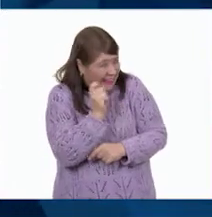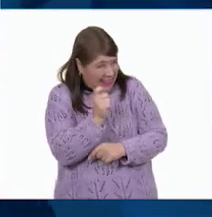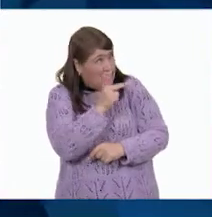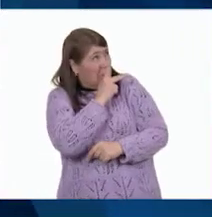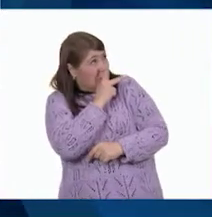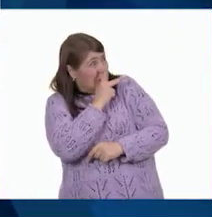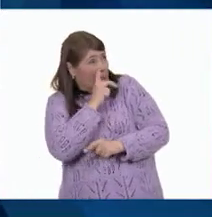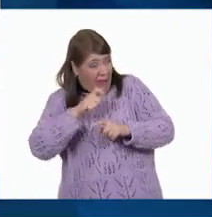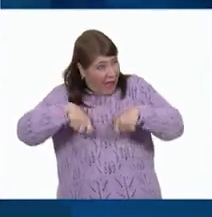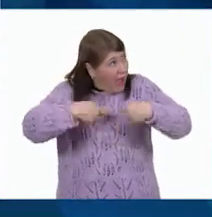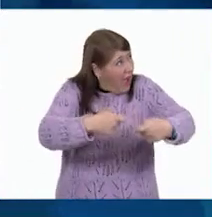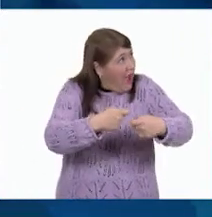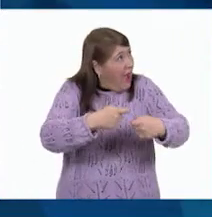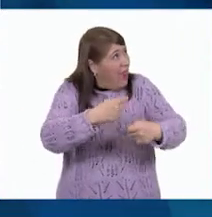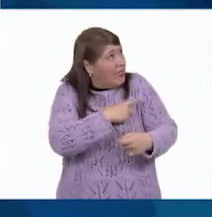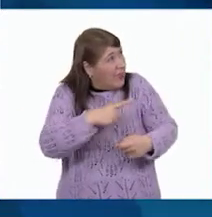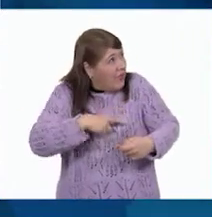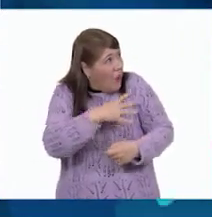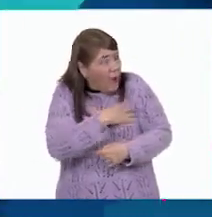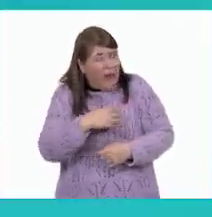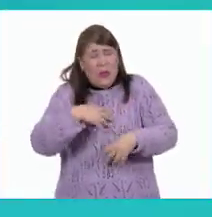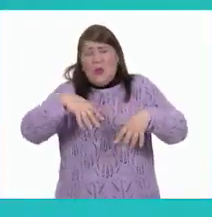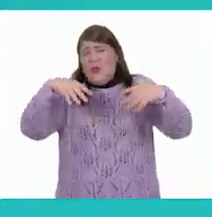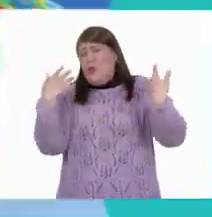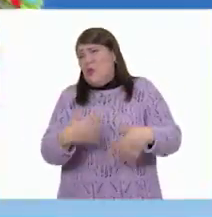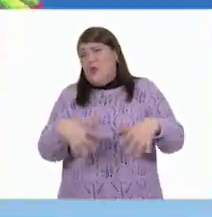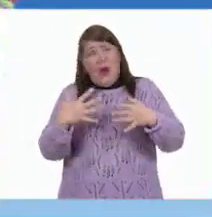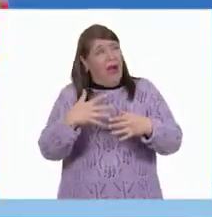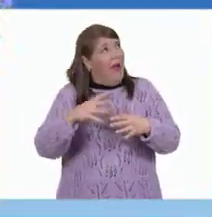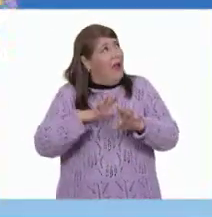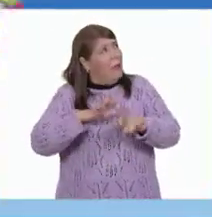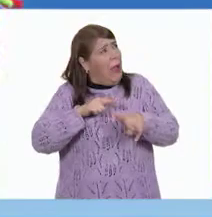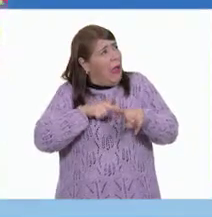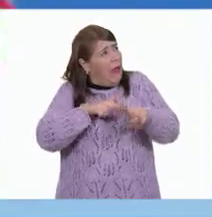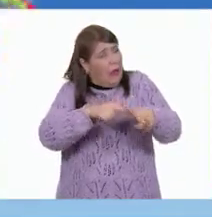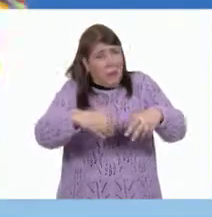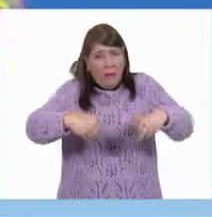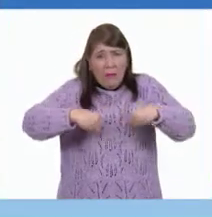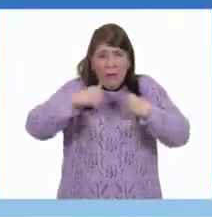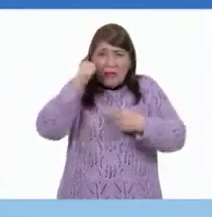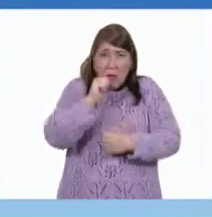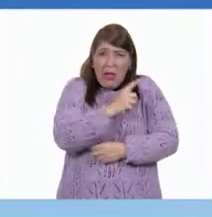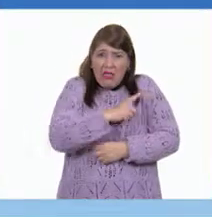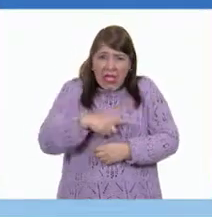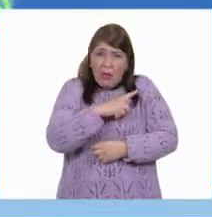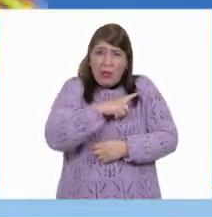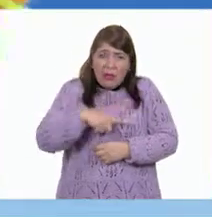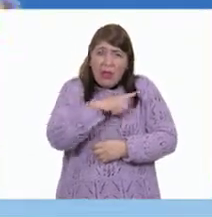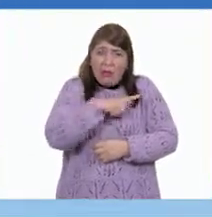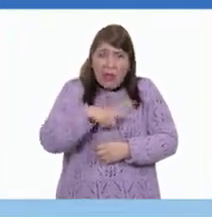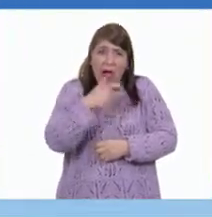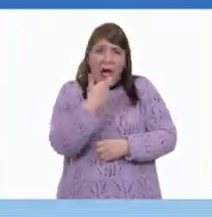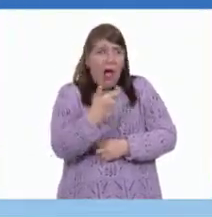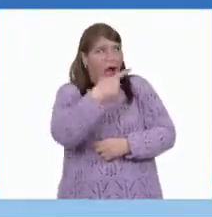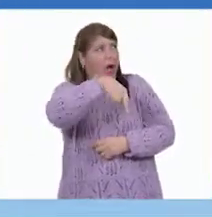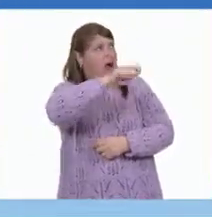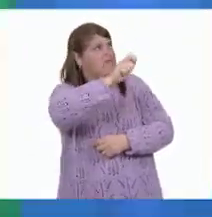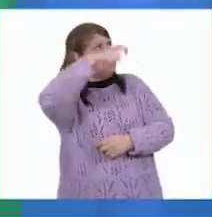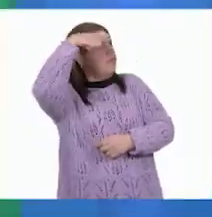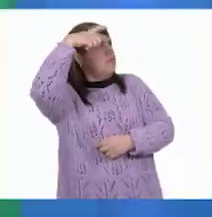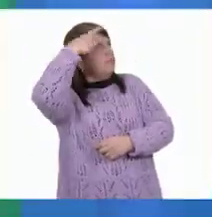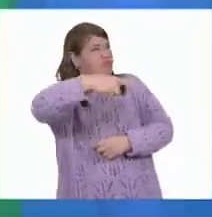maestra? Uy, entonces toda su vida o todo el tiempo quedaban endeudados con los